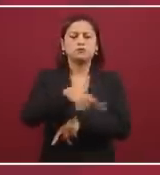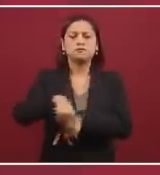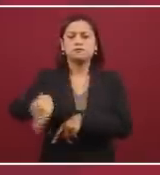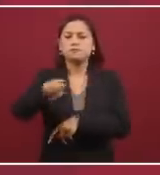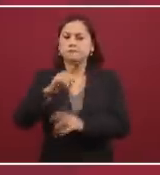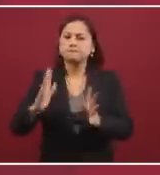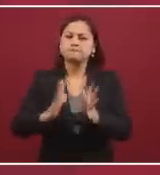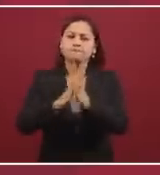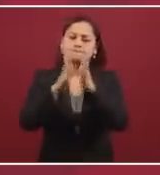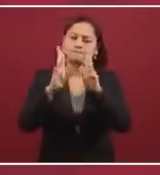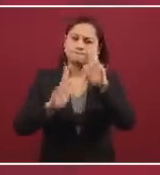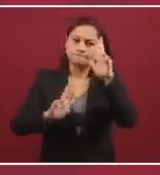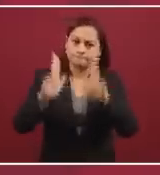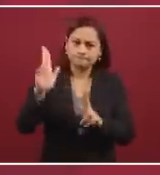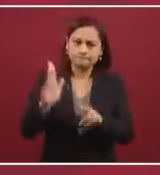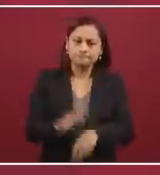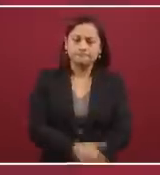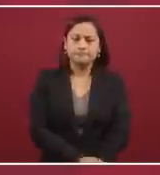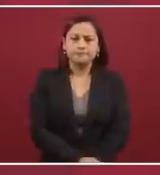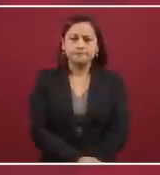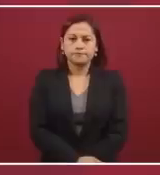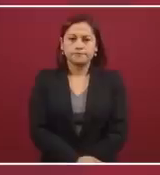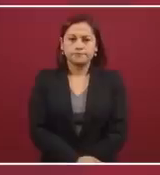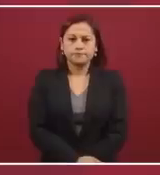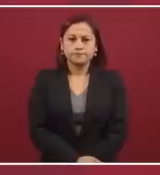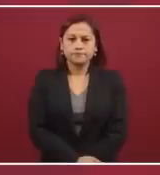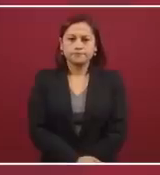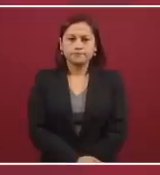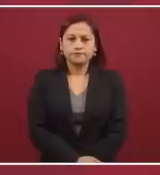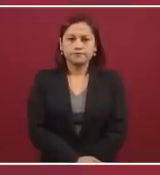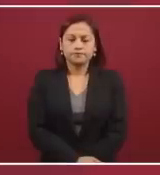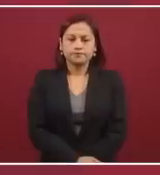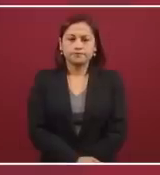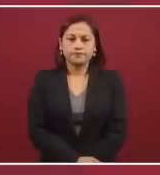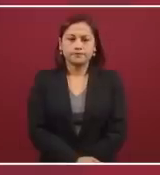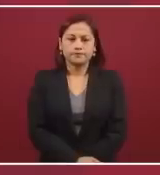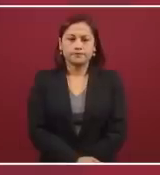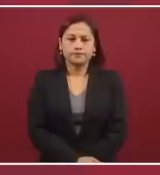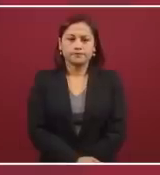no se sostiene ningún movimiento